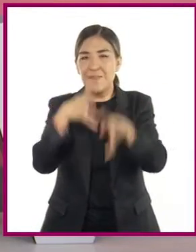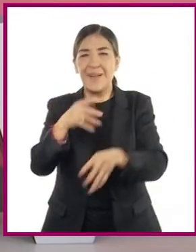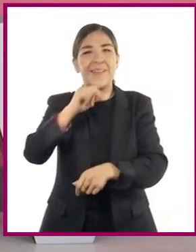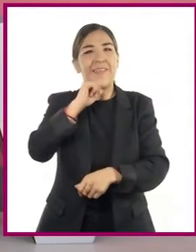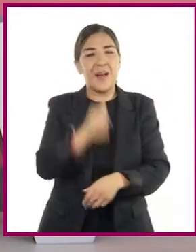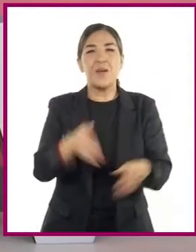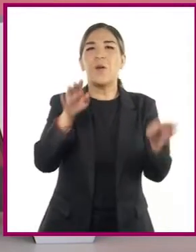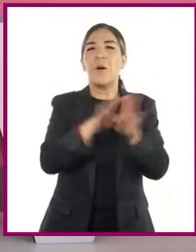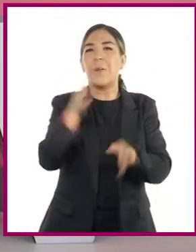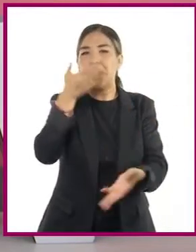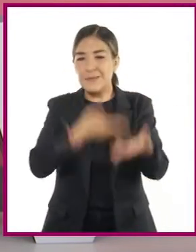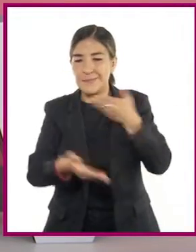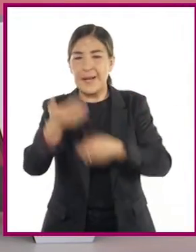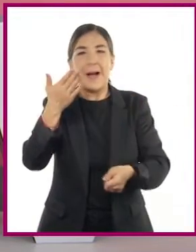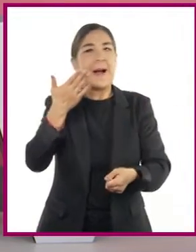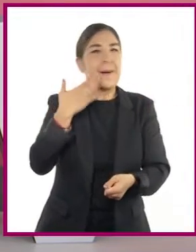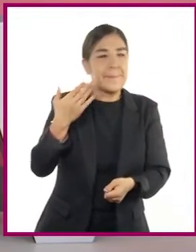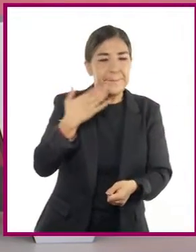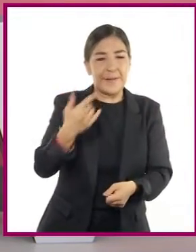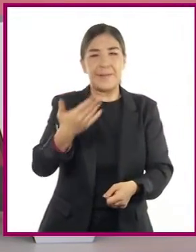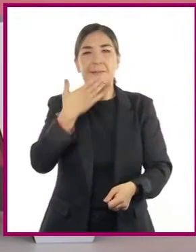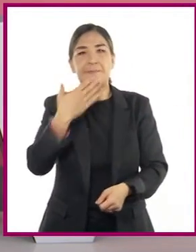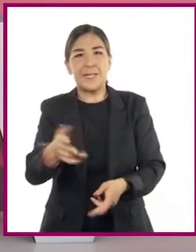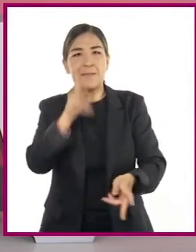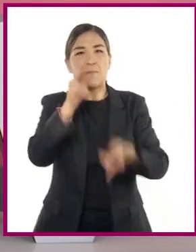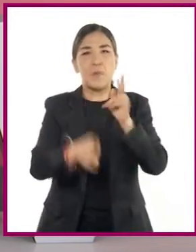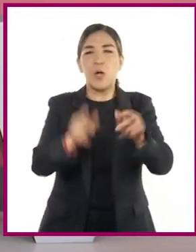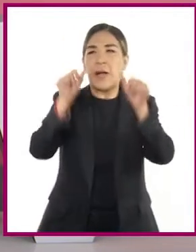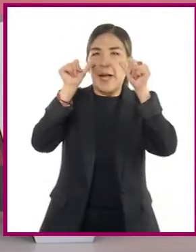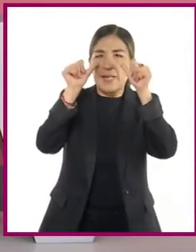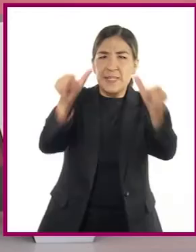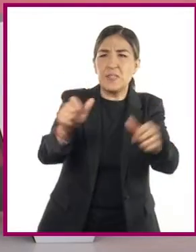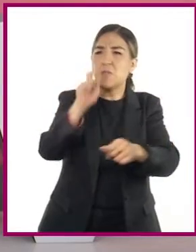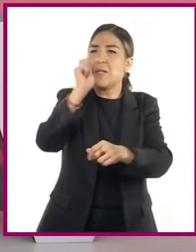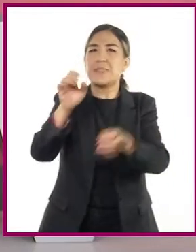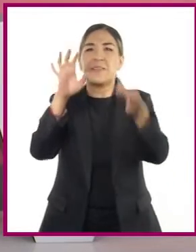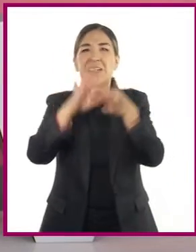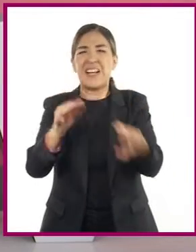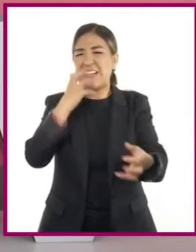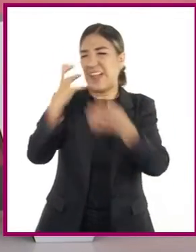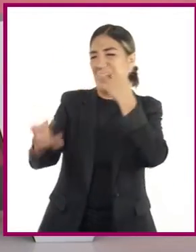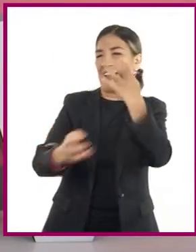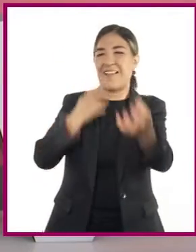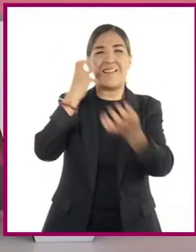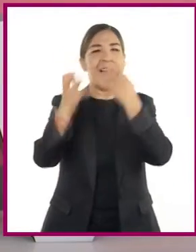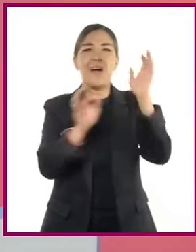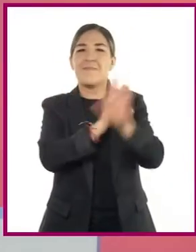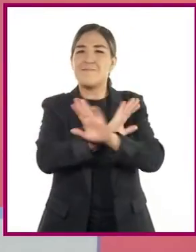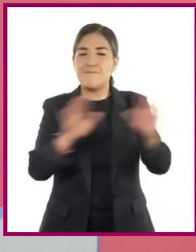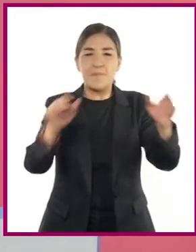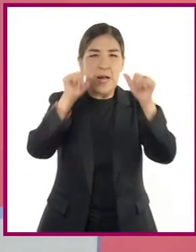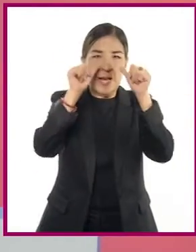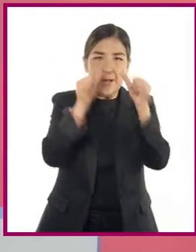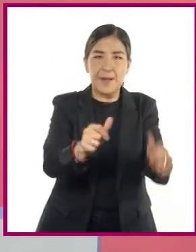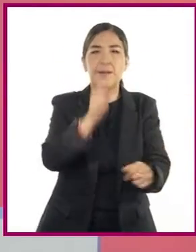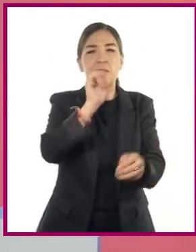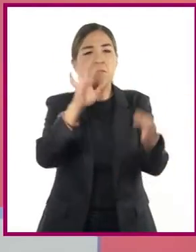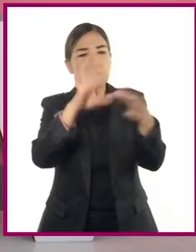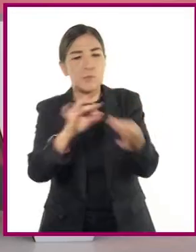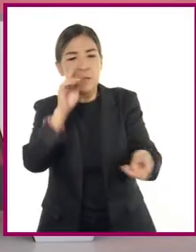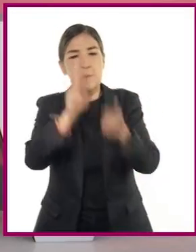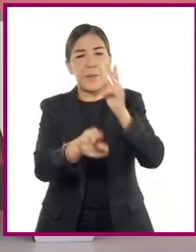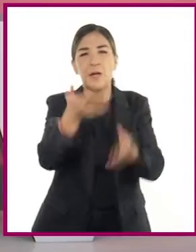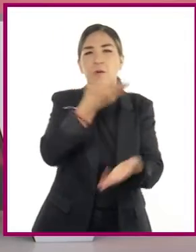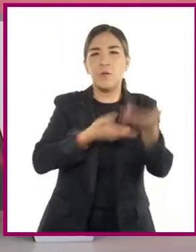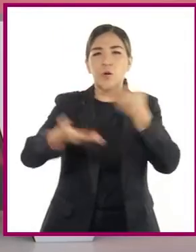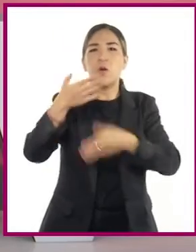con empatía y asertividad, escuchándose en lugar de gritarse, tratando de entender al otro y de resolver